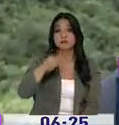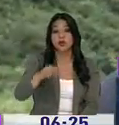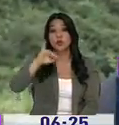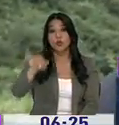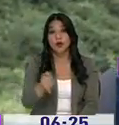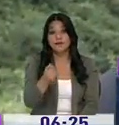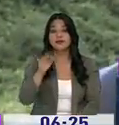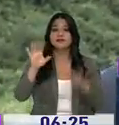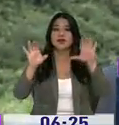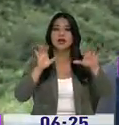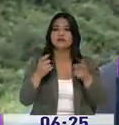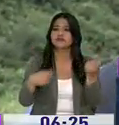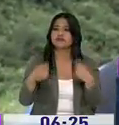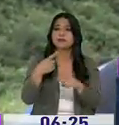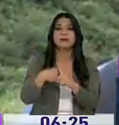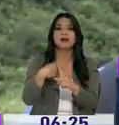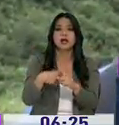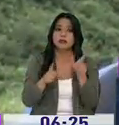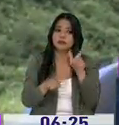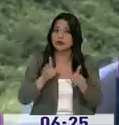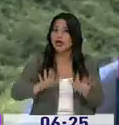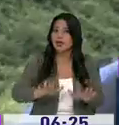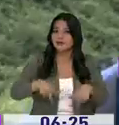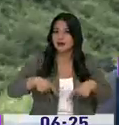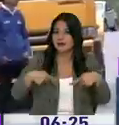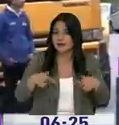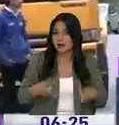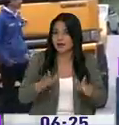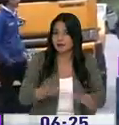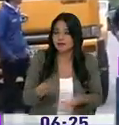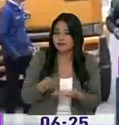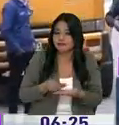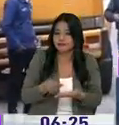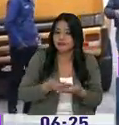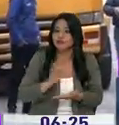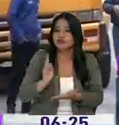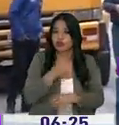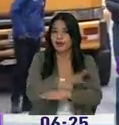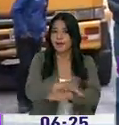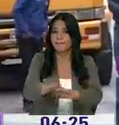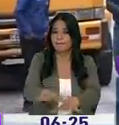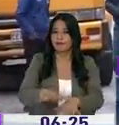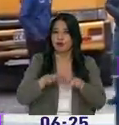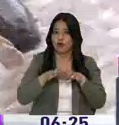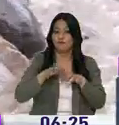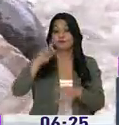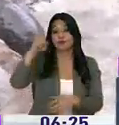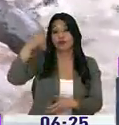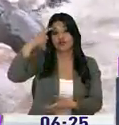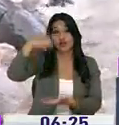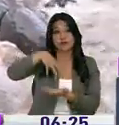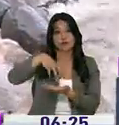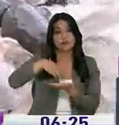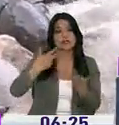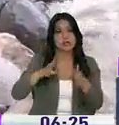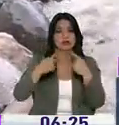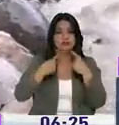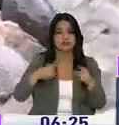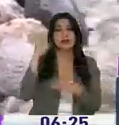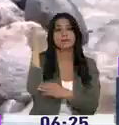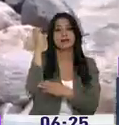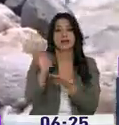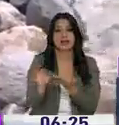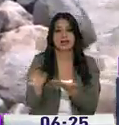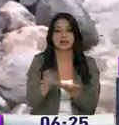ferias, porque la gente se vivimos de esto. Desde el GAD provincial se activó la emergencia vial con todos los cantones. Además, se instaló dos